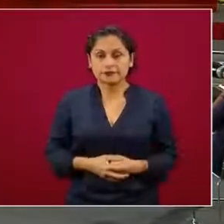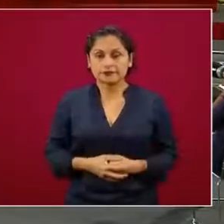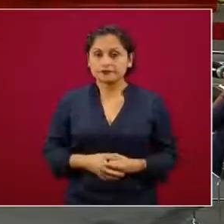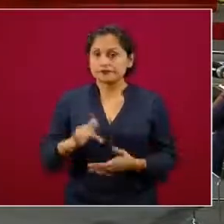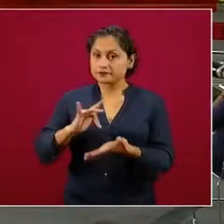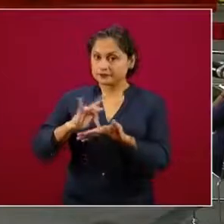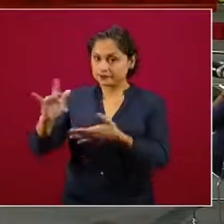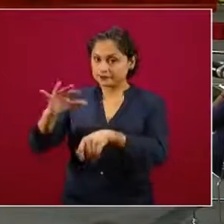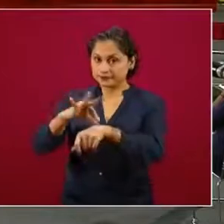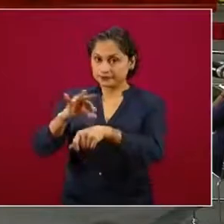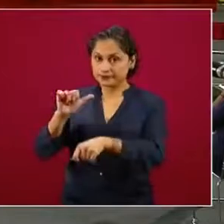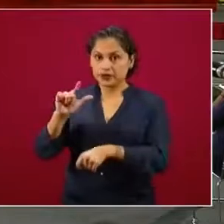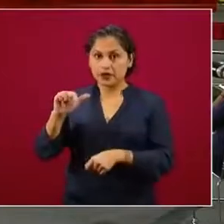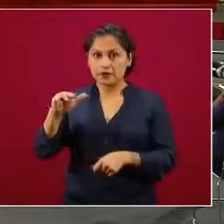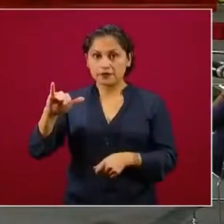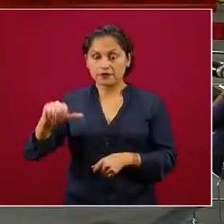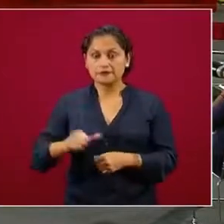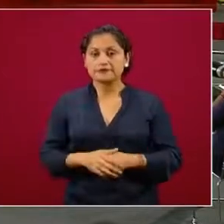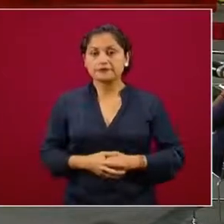Lumía.